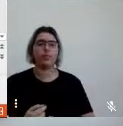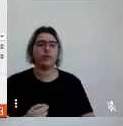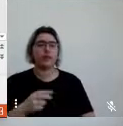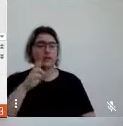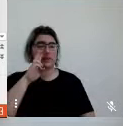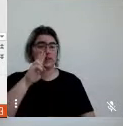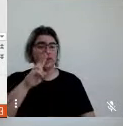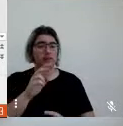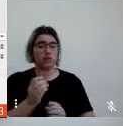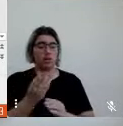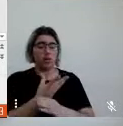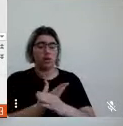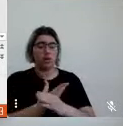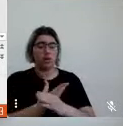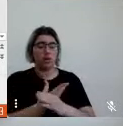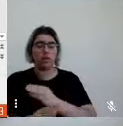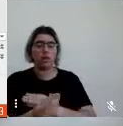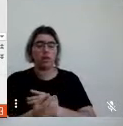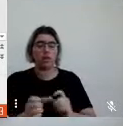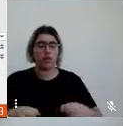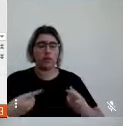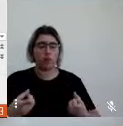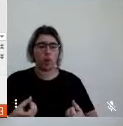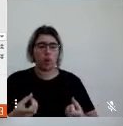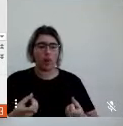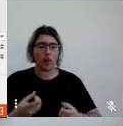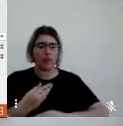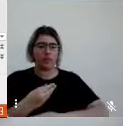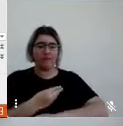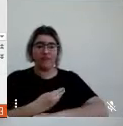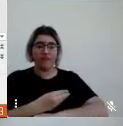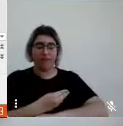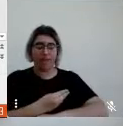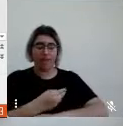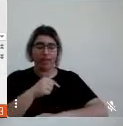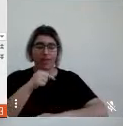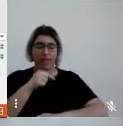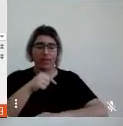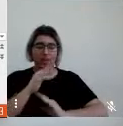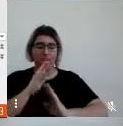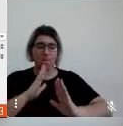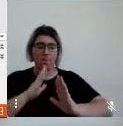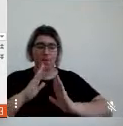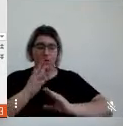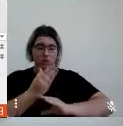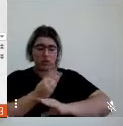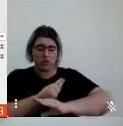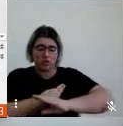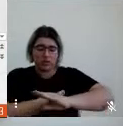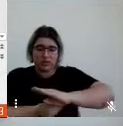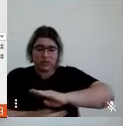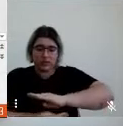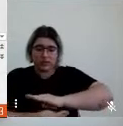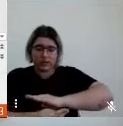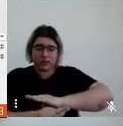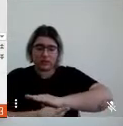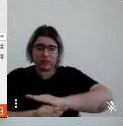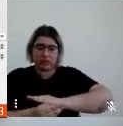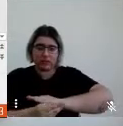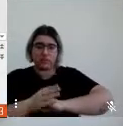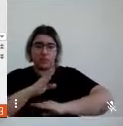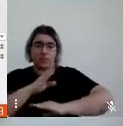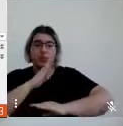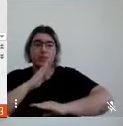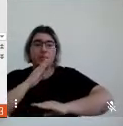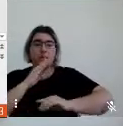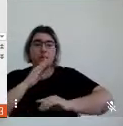vaginal, el bebé, durante ese momento está arrastrando las bacterias que presenta la mamá.